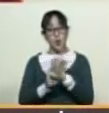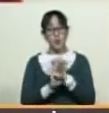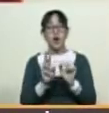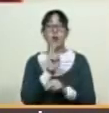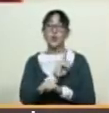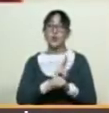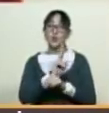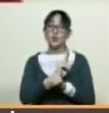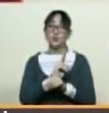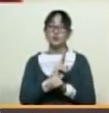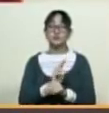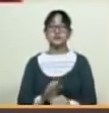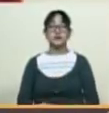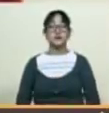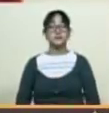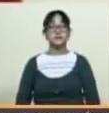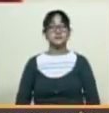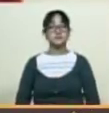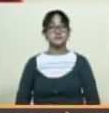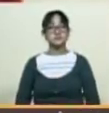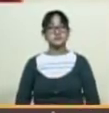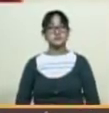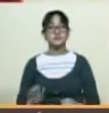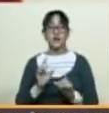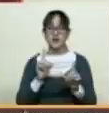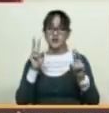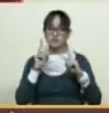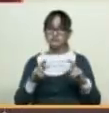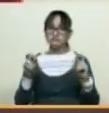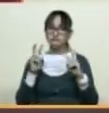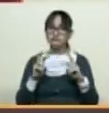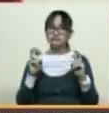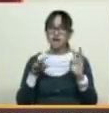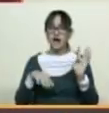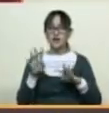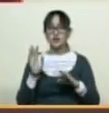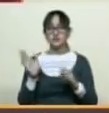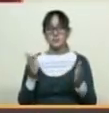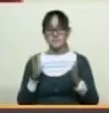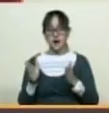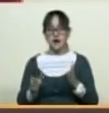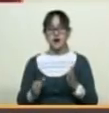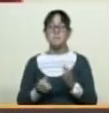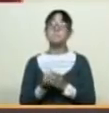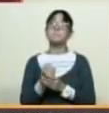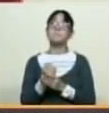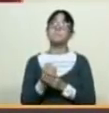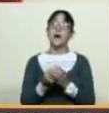utilizado, como ya lo dijimos, fueron auditados y certificados el 14 de mayo.